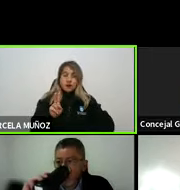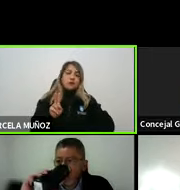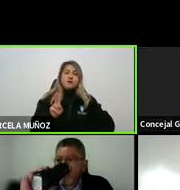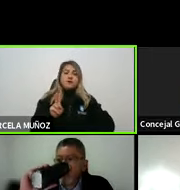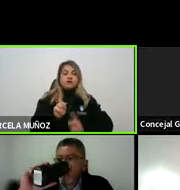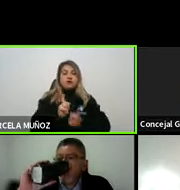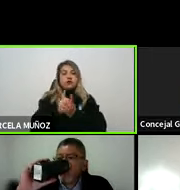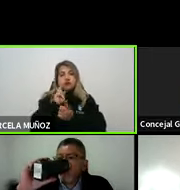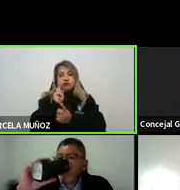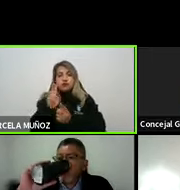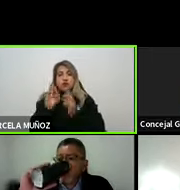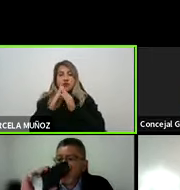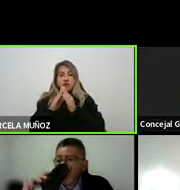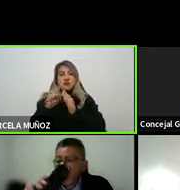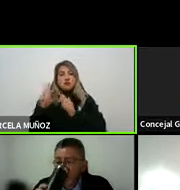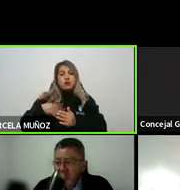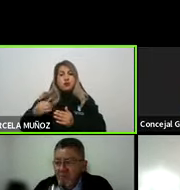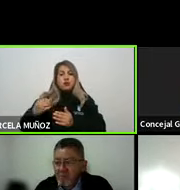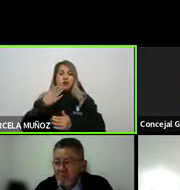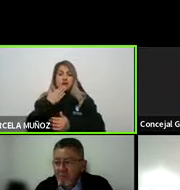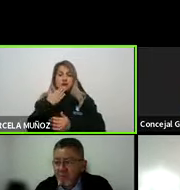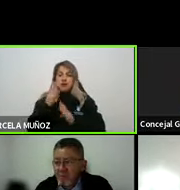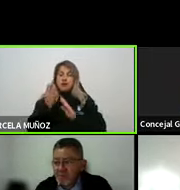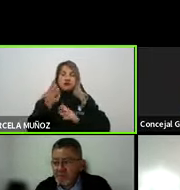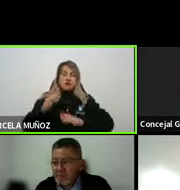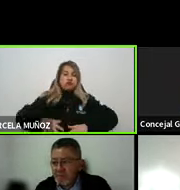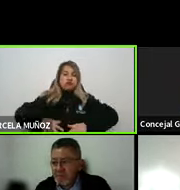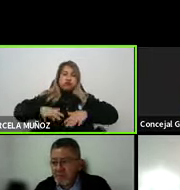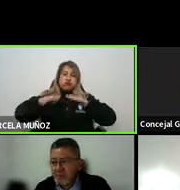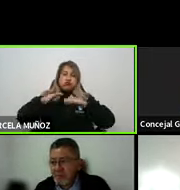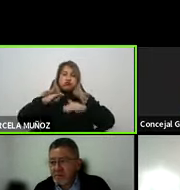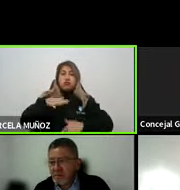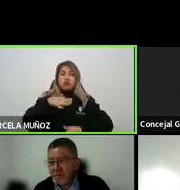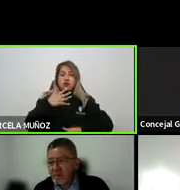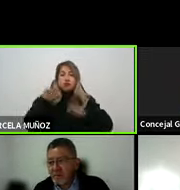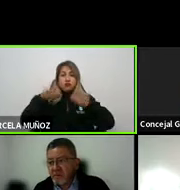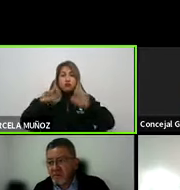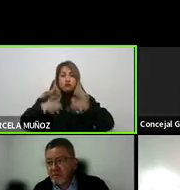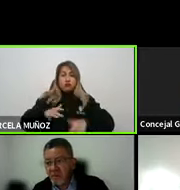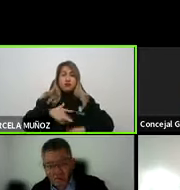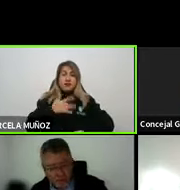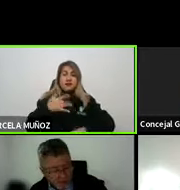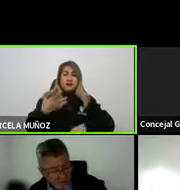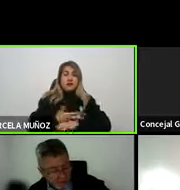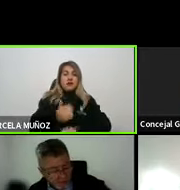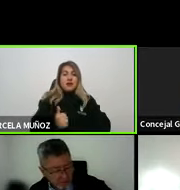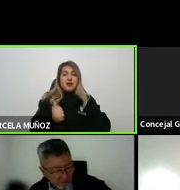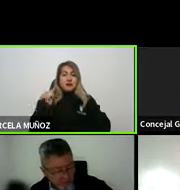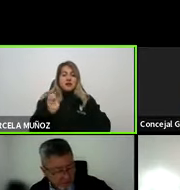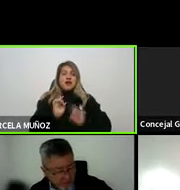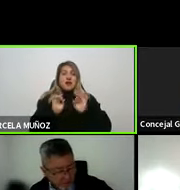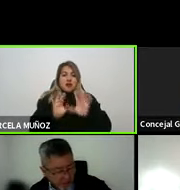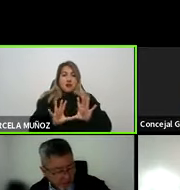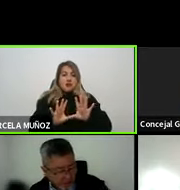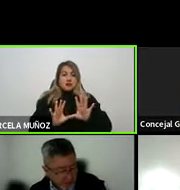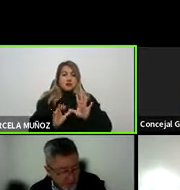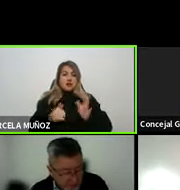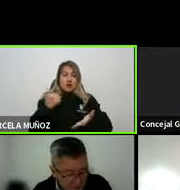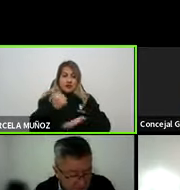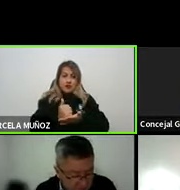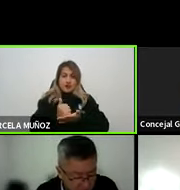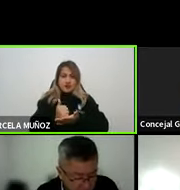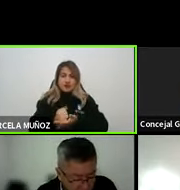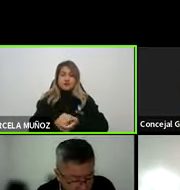su casa y la casa de su hija también, lamentablemente ayer. Eso principalmente, alcaldesa.